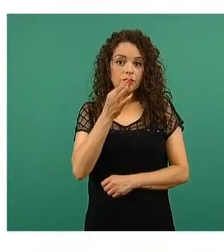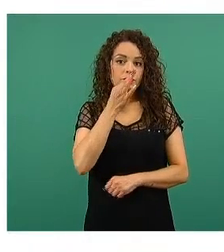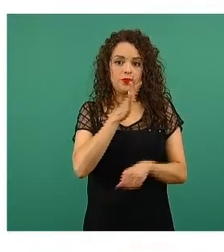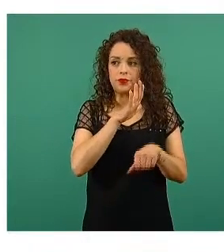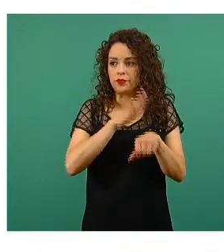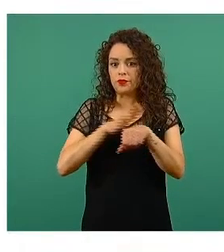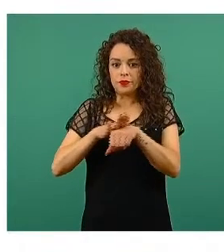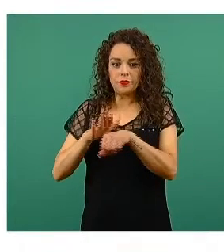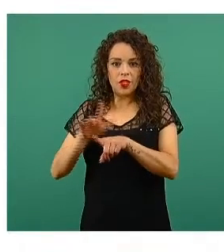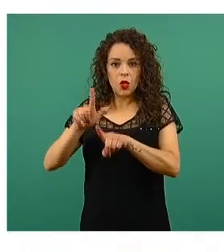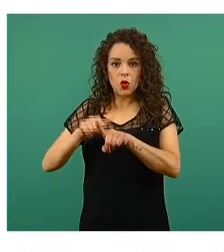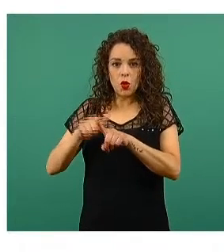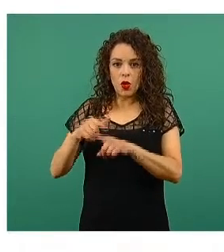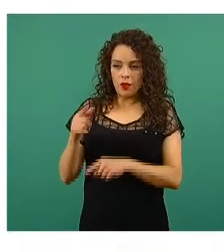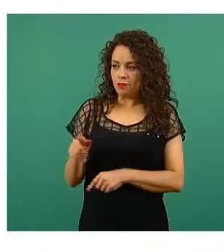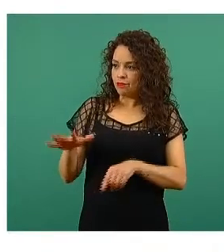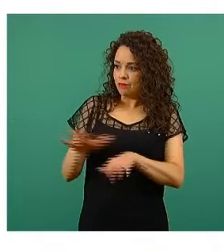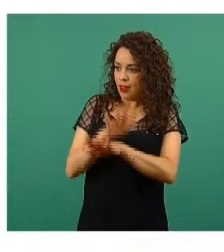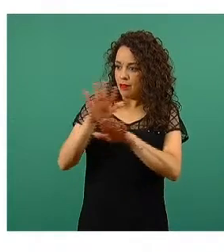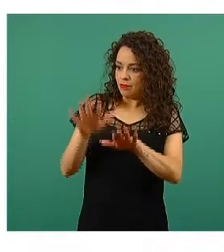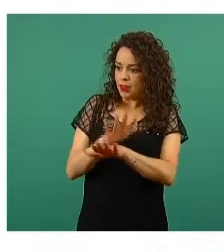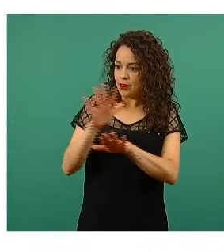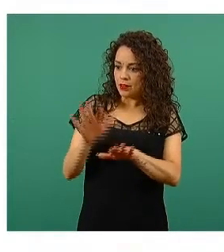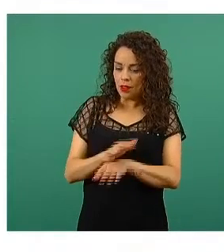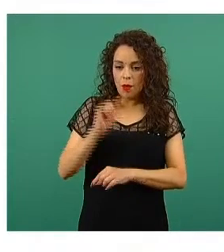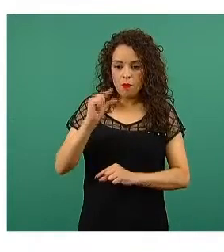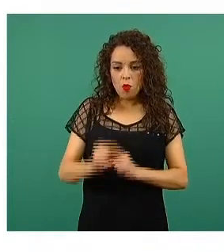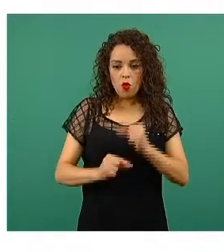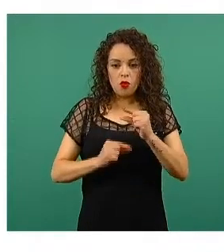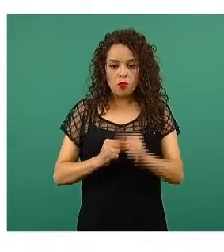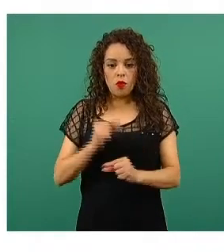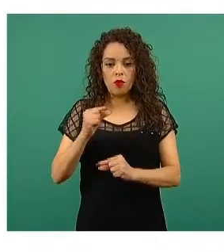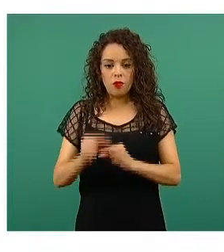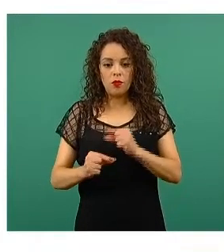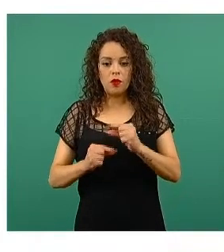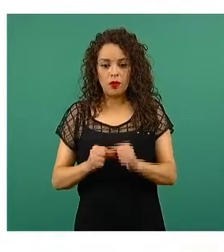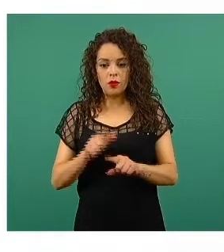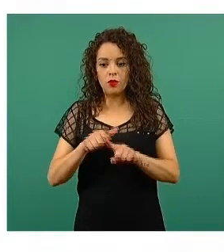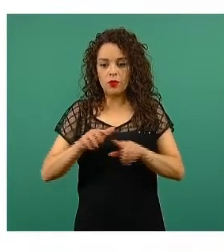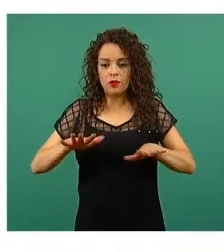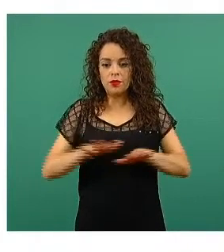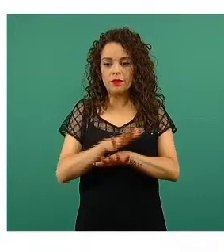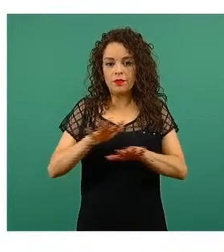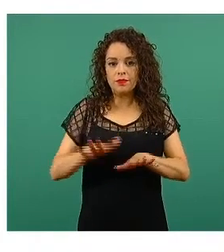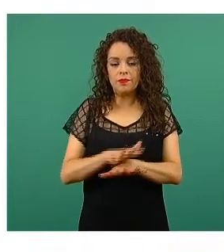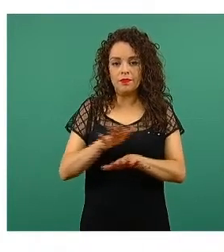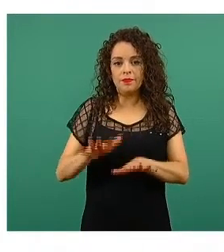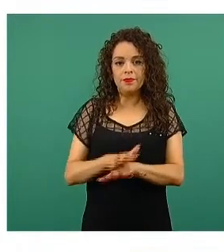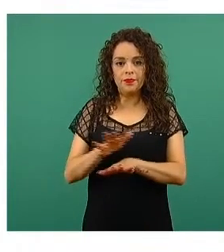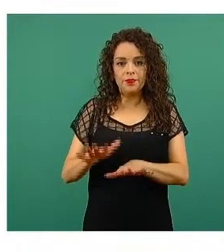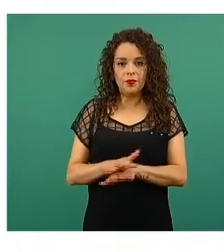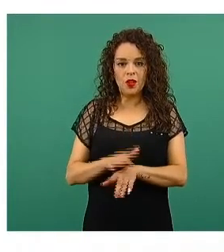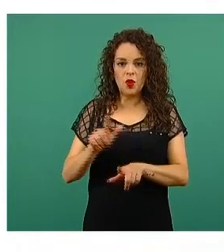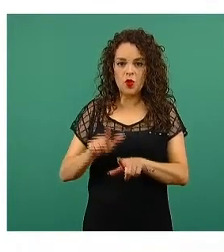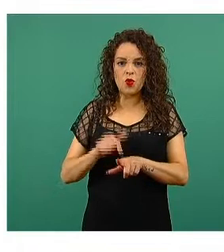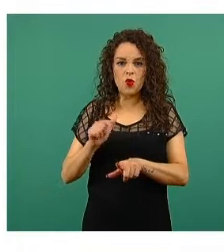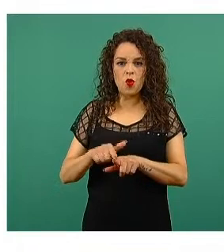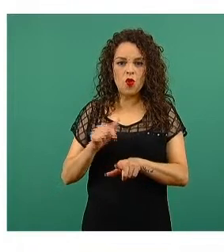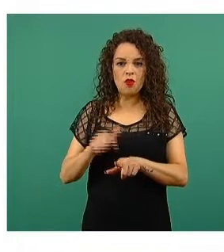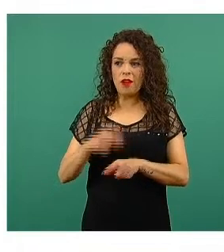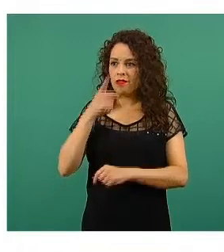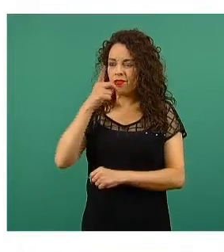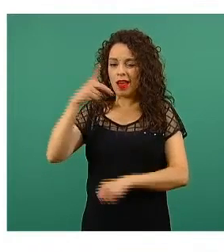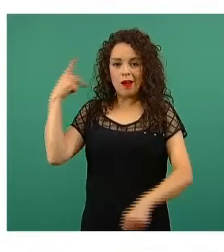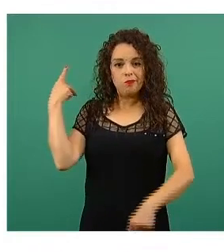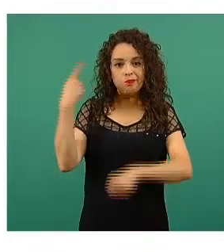indicadores observamos cómo se fue poco a poco también despintando nuestro país de esos colores que indican un